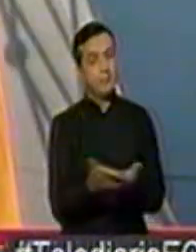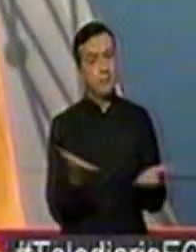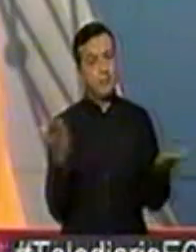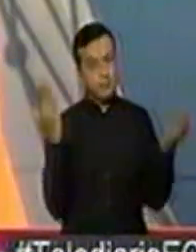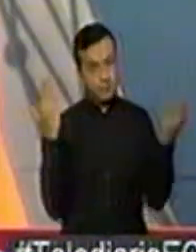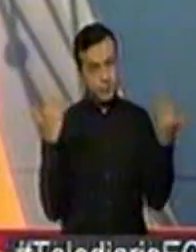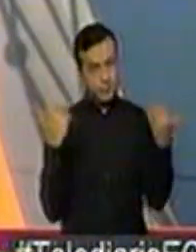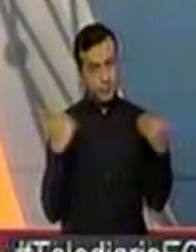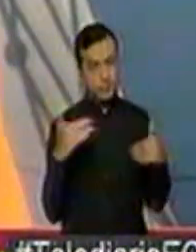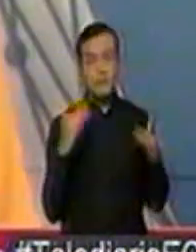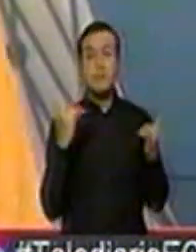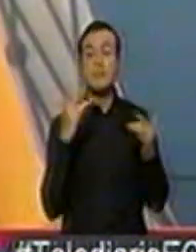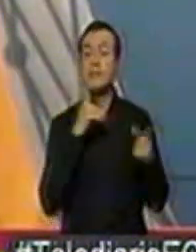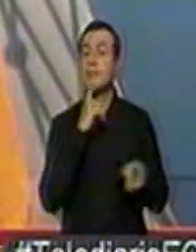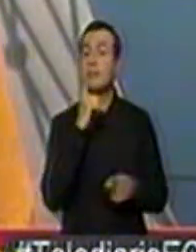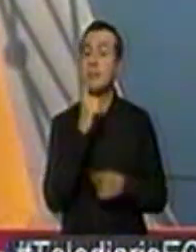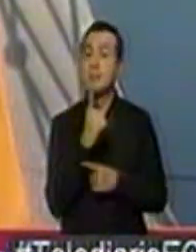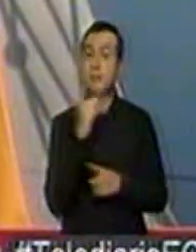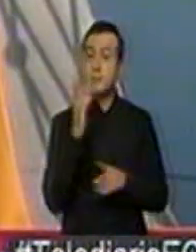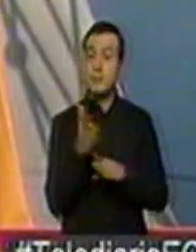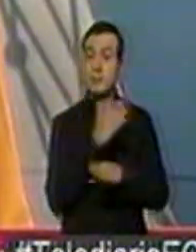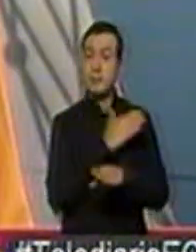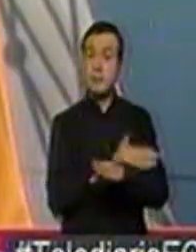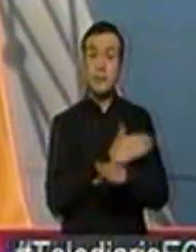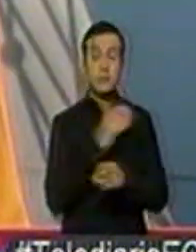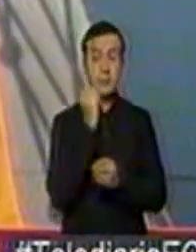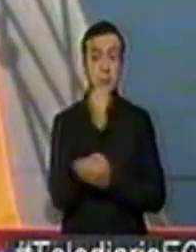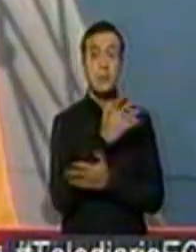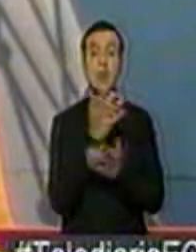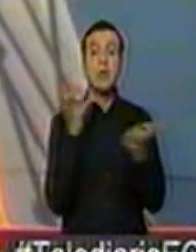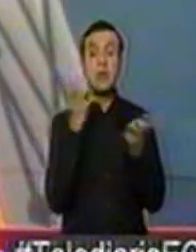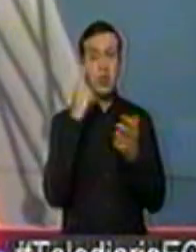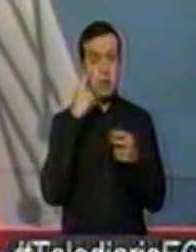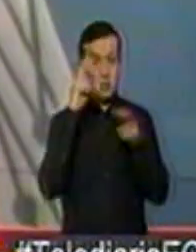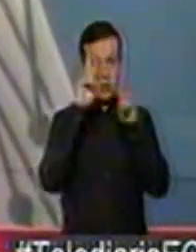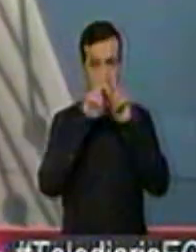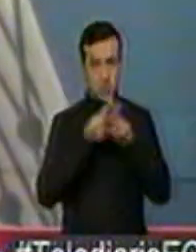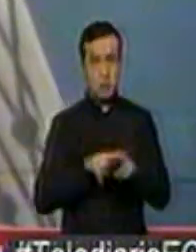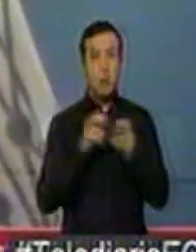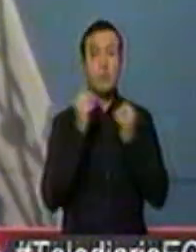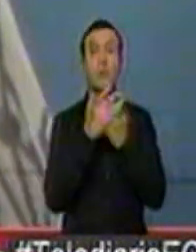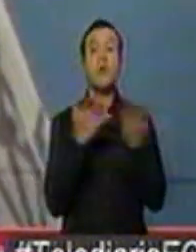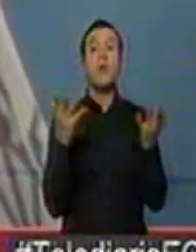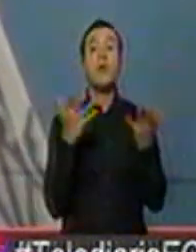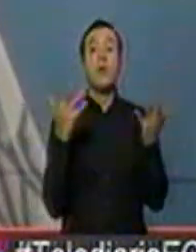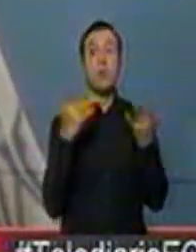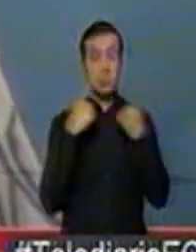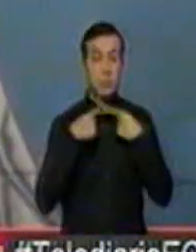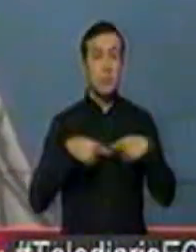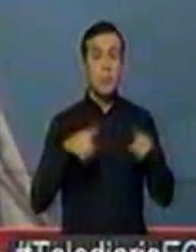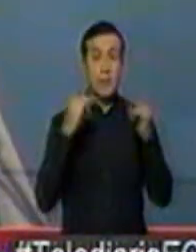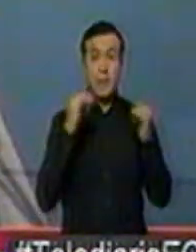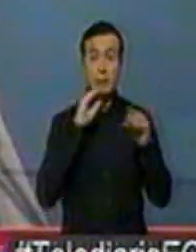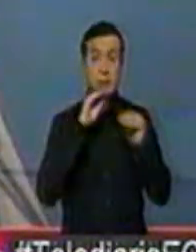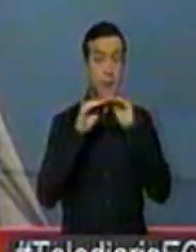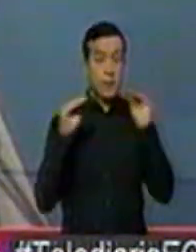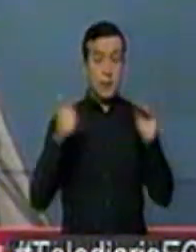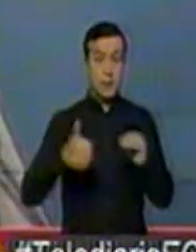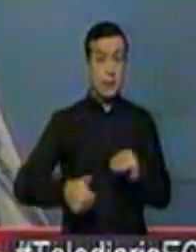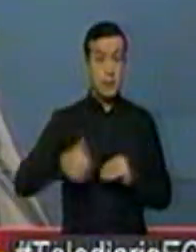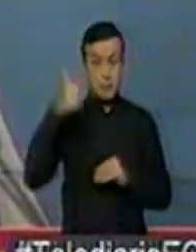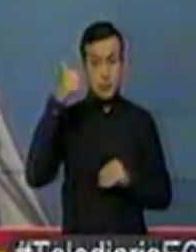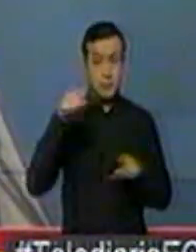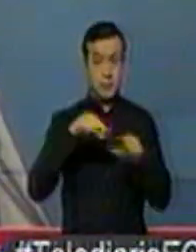acompañarnos el día de hoy nosotros antes de finalizar este espacio queremos revisar información que también ha sido dado a conocer en este momento el comando conjunto